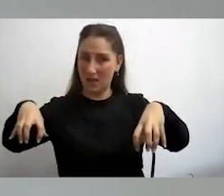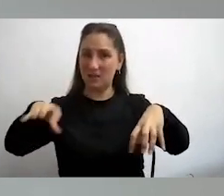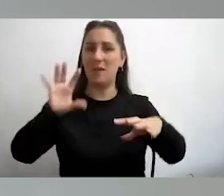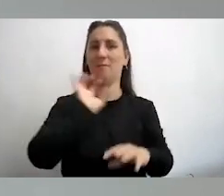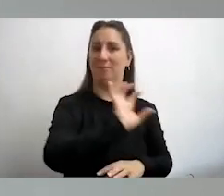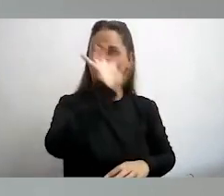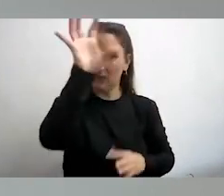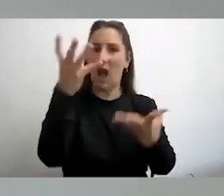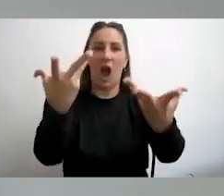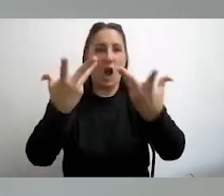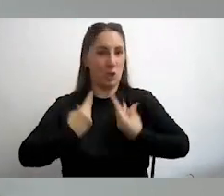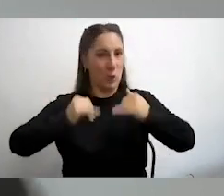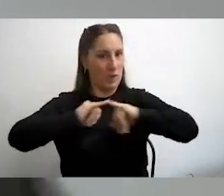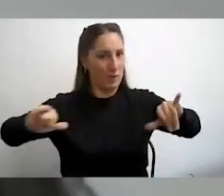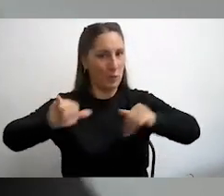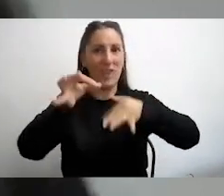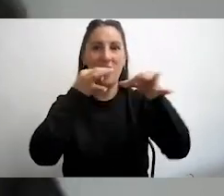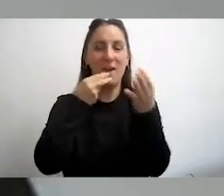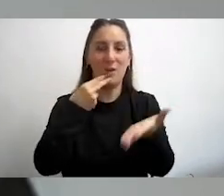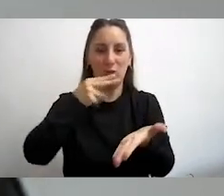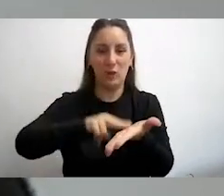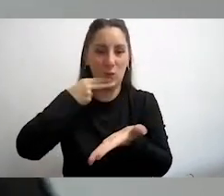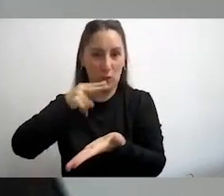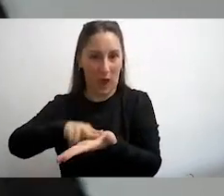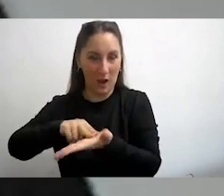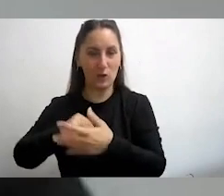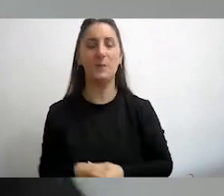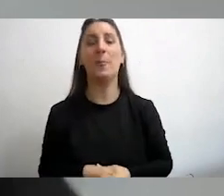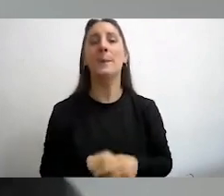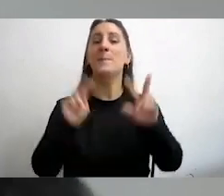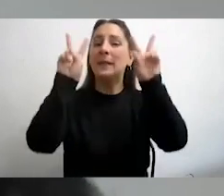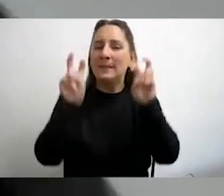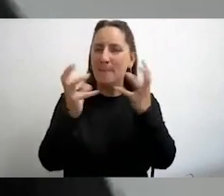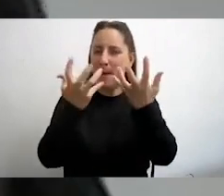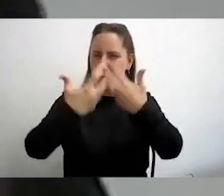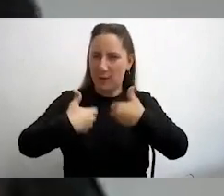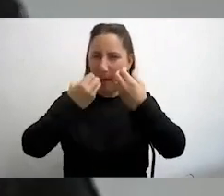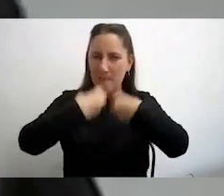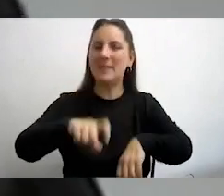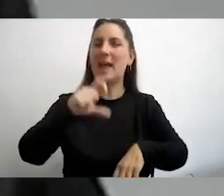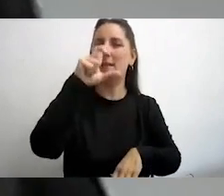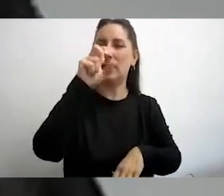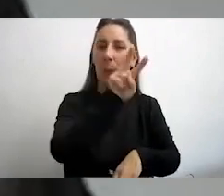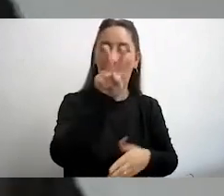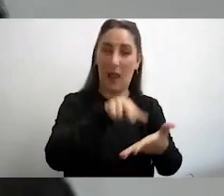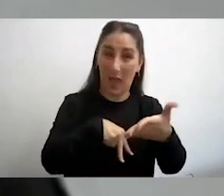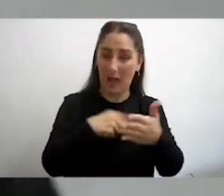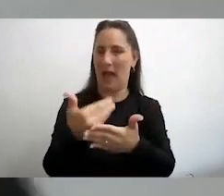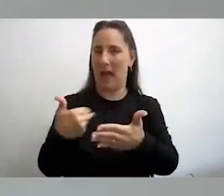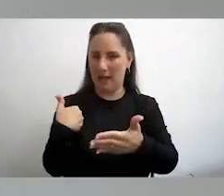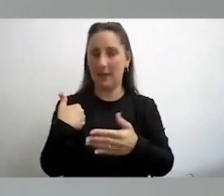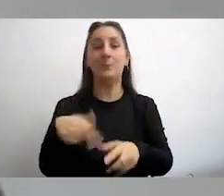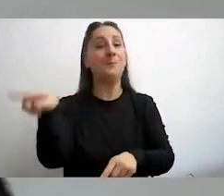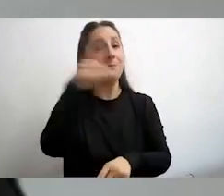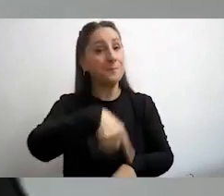la difusión. Y bueno, después cuestiones prácticas antes de pasar a leerles el currículum de Cristina.